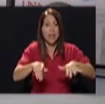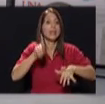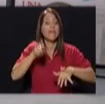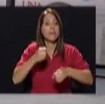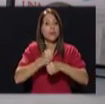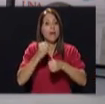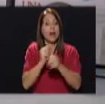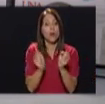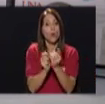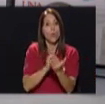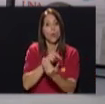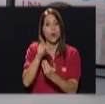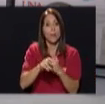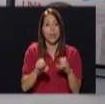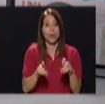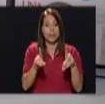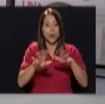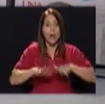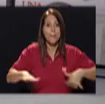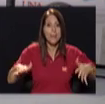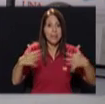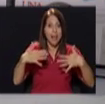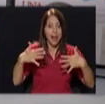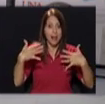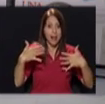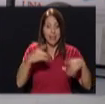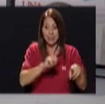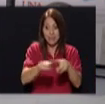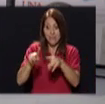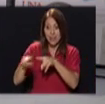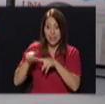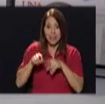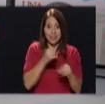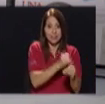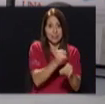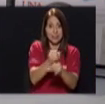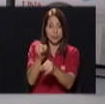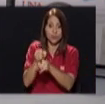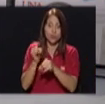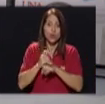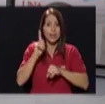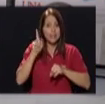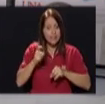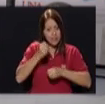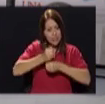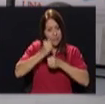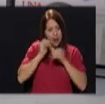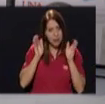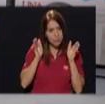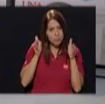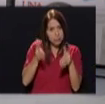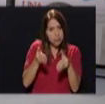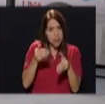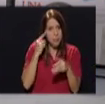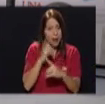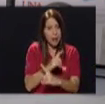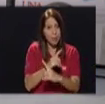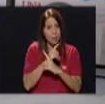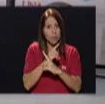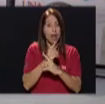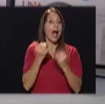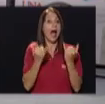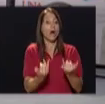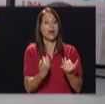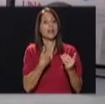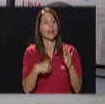que articule y trabaje interinstitucionalmente para que desde todos los frentes se valore la situación. Entonces estamos